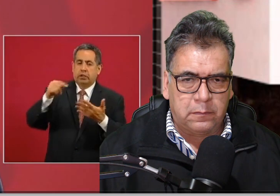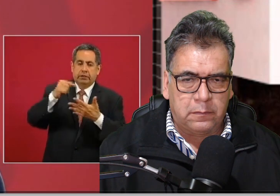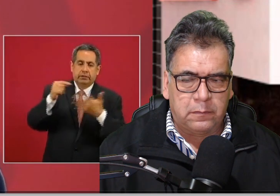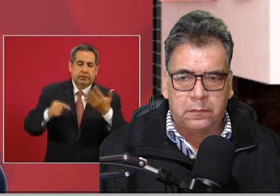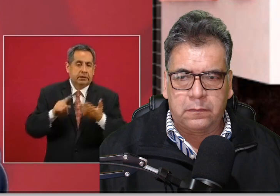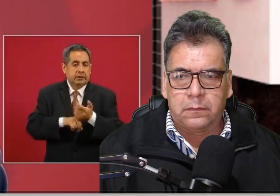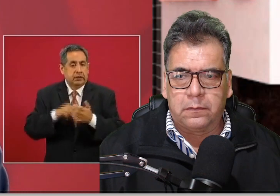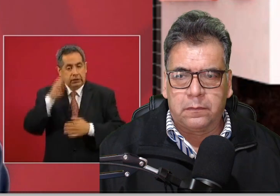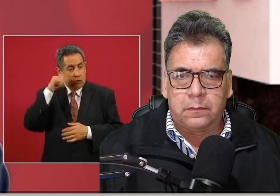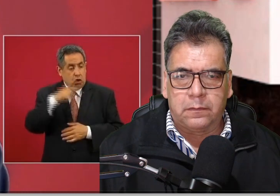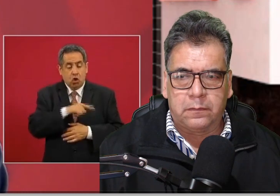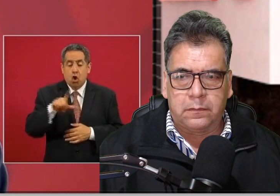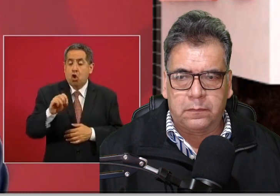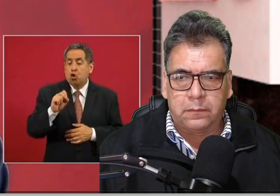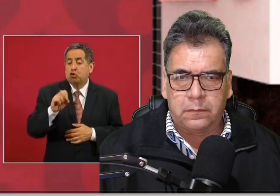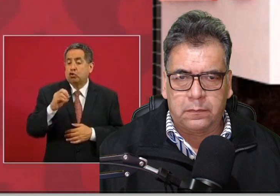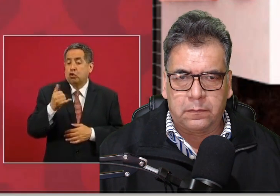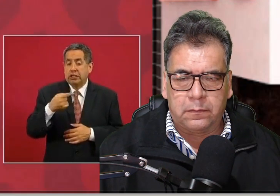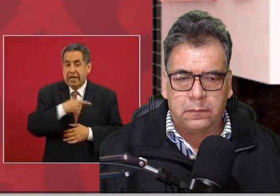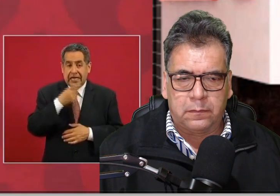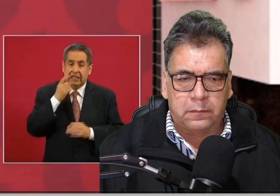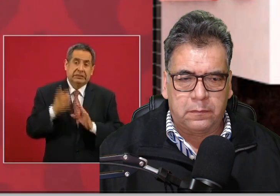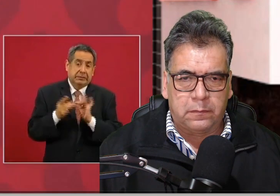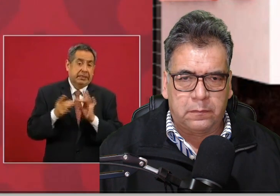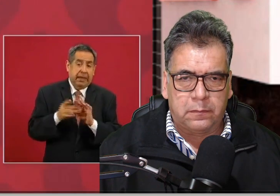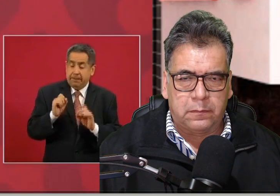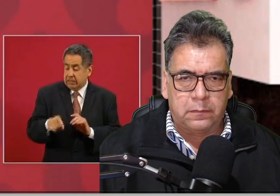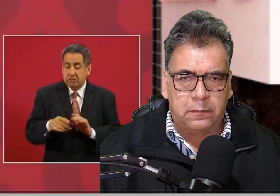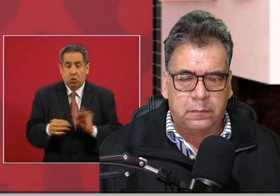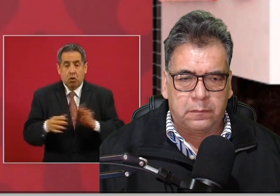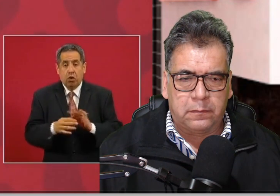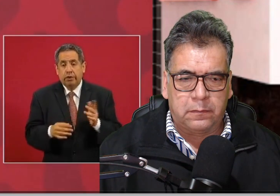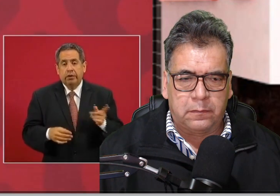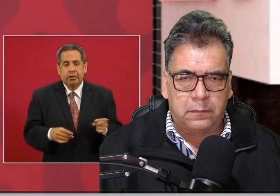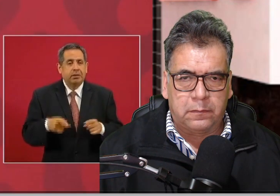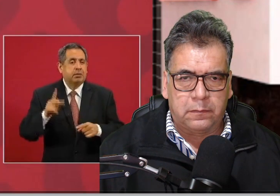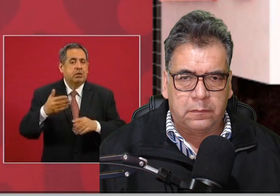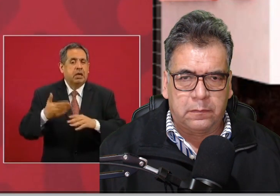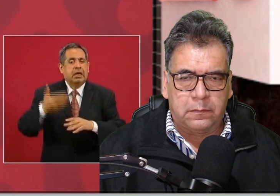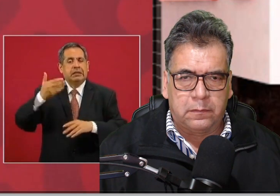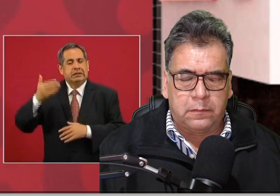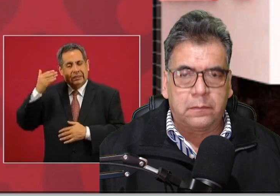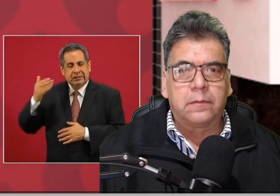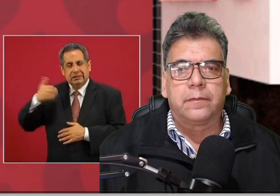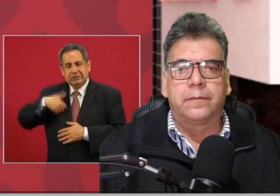Entonces, se hizo un avalúo a modo